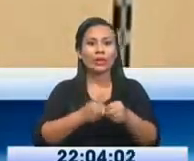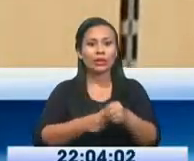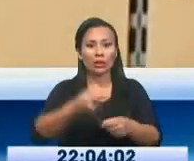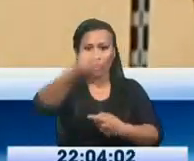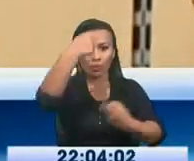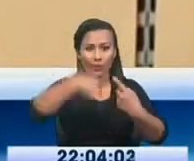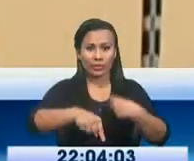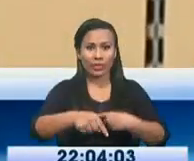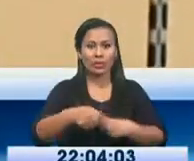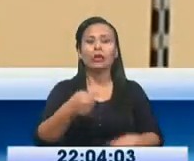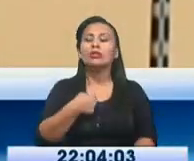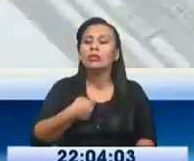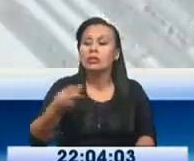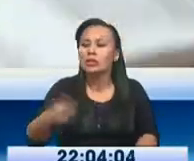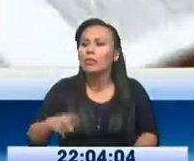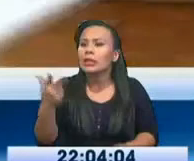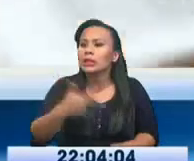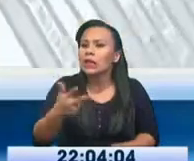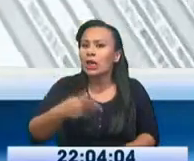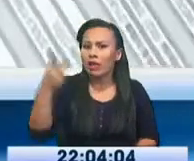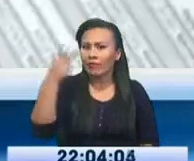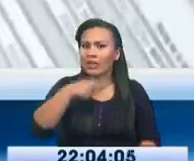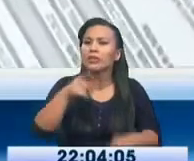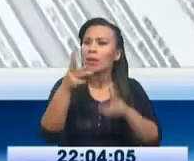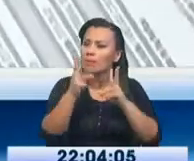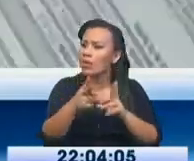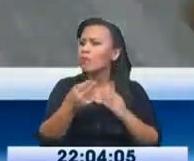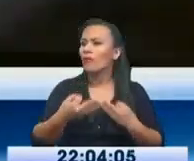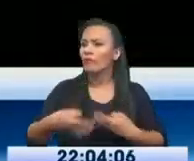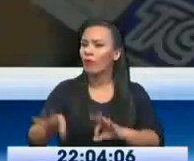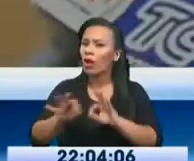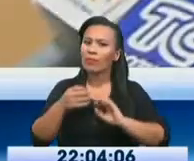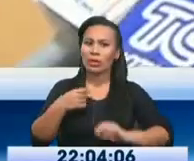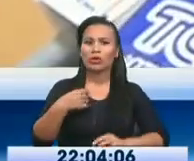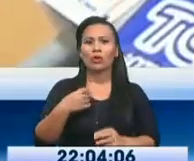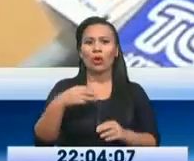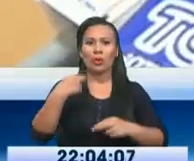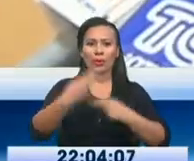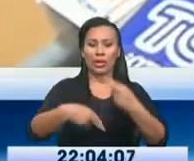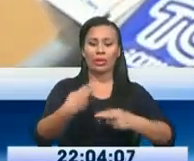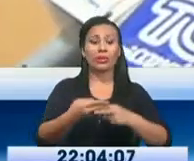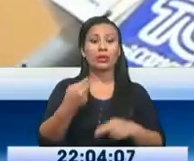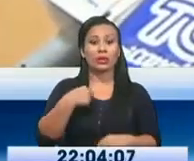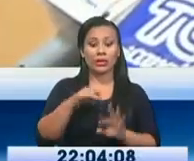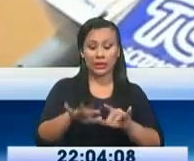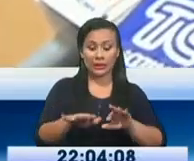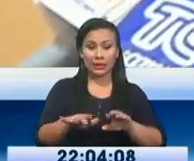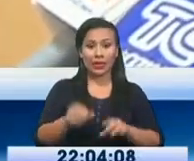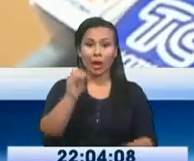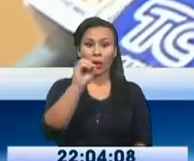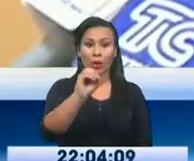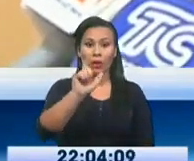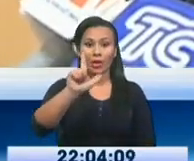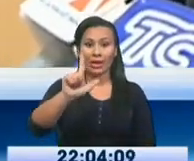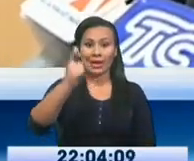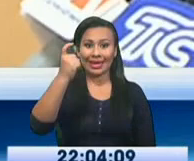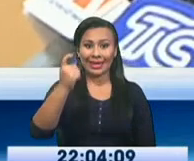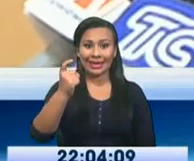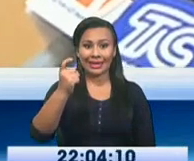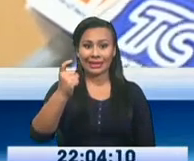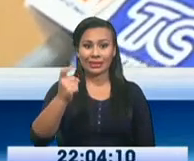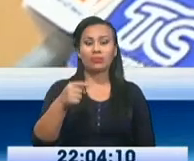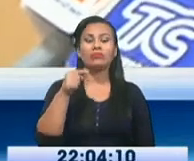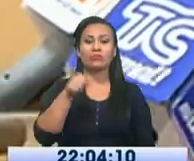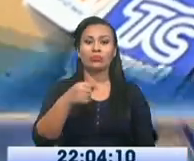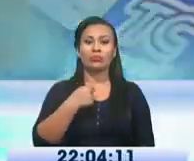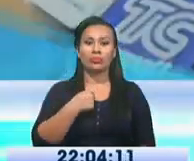que también fue estafado bajo la misma modalidad. Entonces a mí me estafaron a través de OLX, me solicitaron una